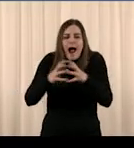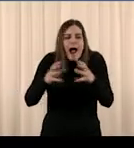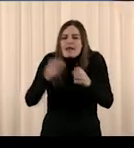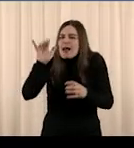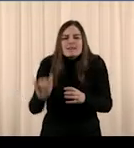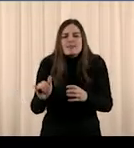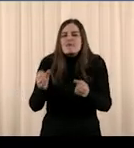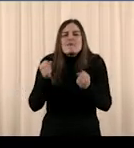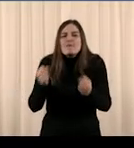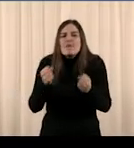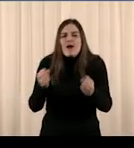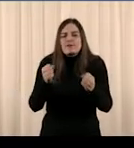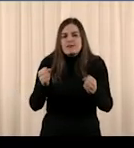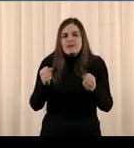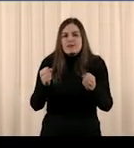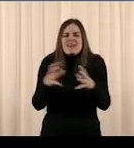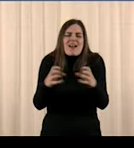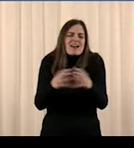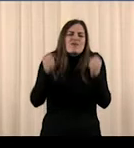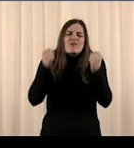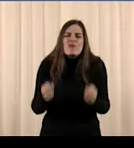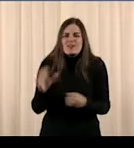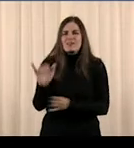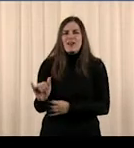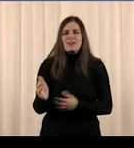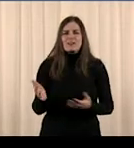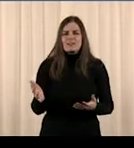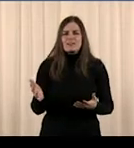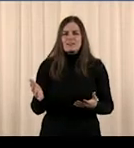How strong? ¿Cómo es de fuerte?